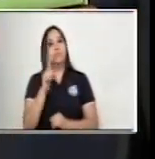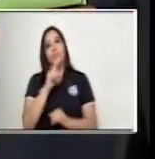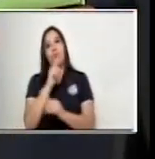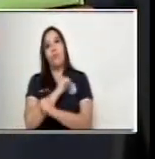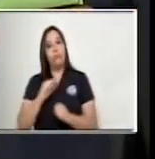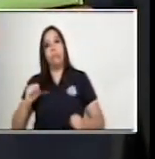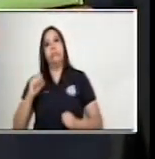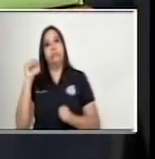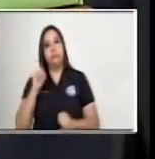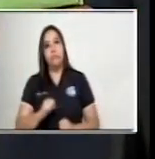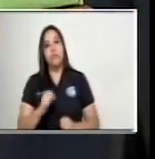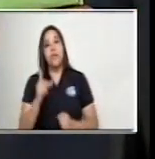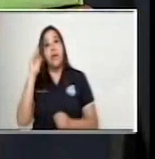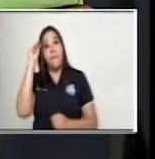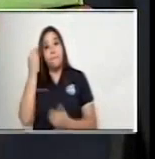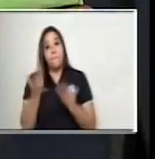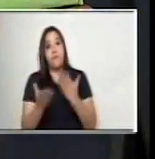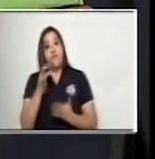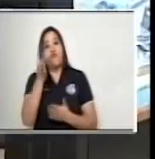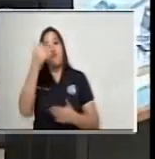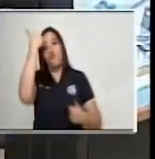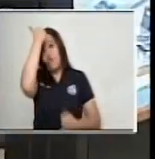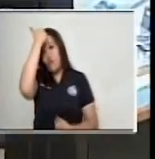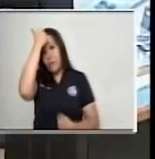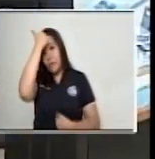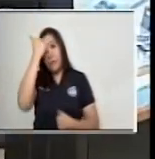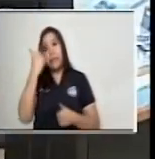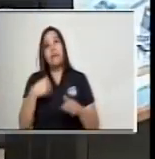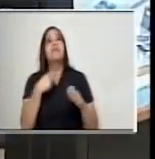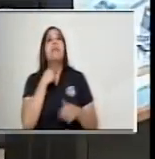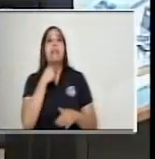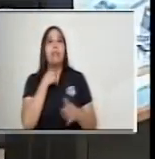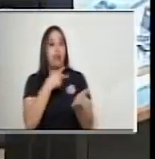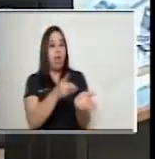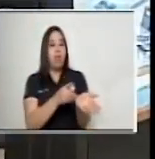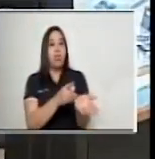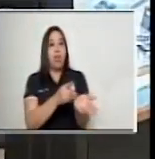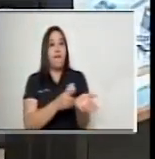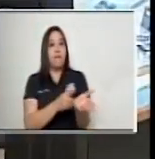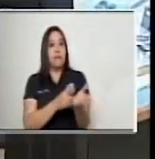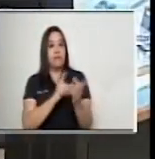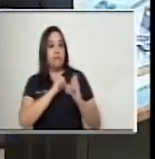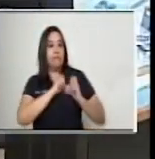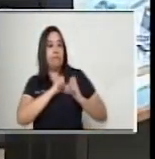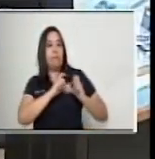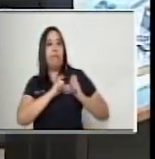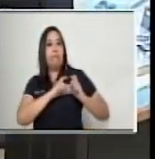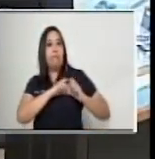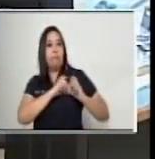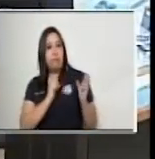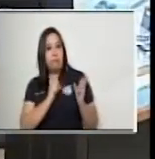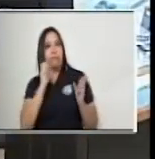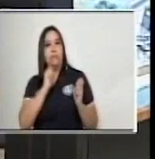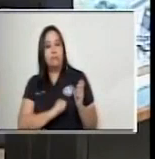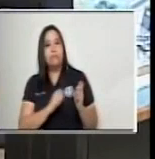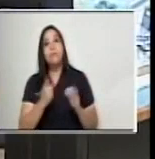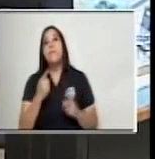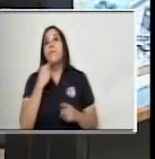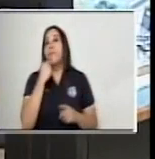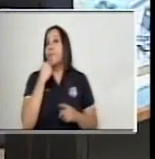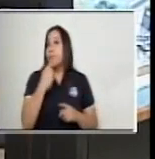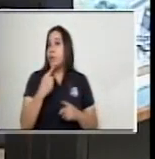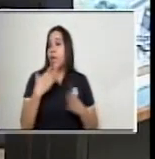ellas la presión alta y diabetes. Según el Ministerio de Salud Pública y Asistencia Social, en el